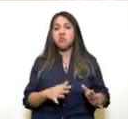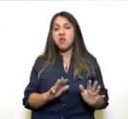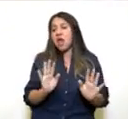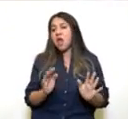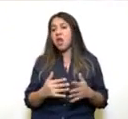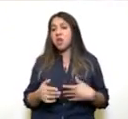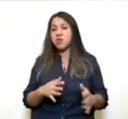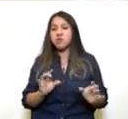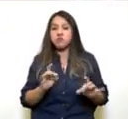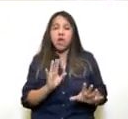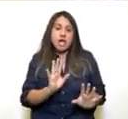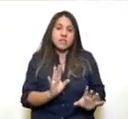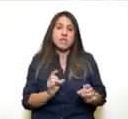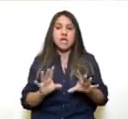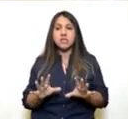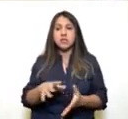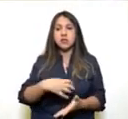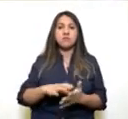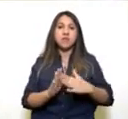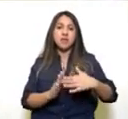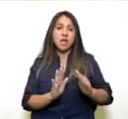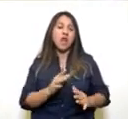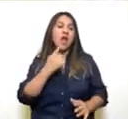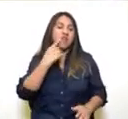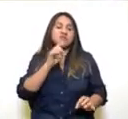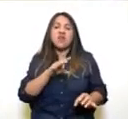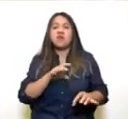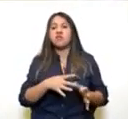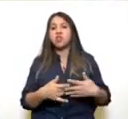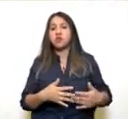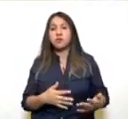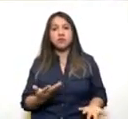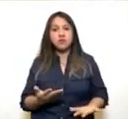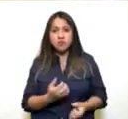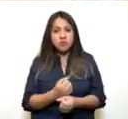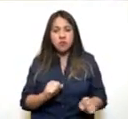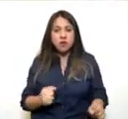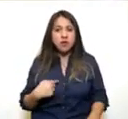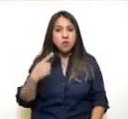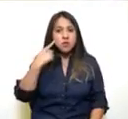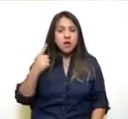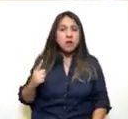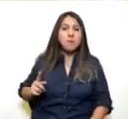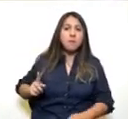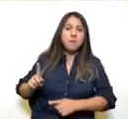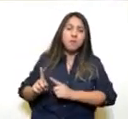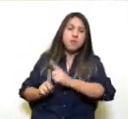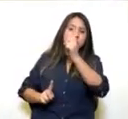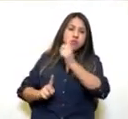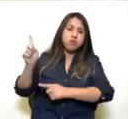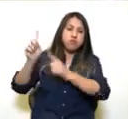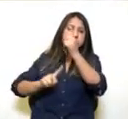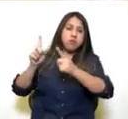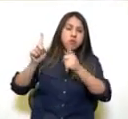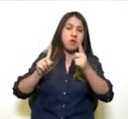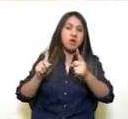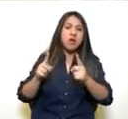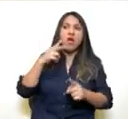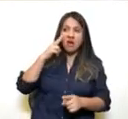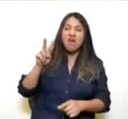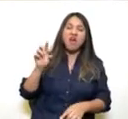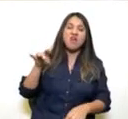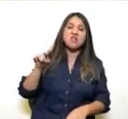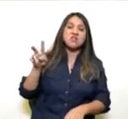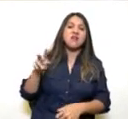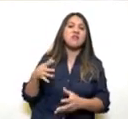en nuestras poblaciones no pueden naturalizar escuchar los fuegos artificiales no se pueden naturalizar